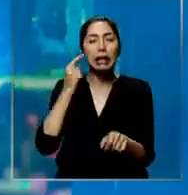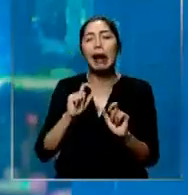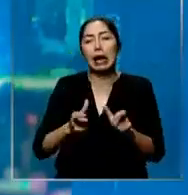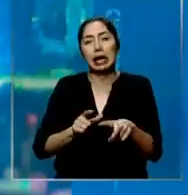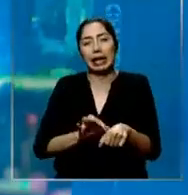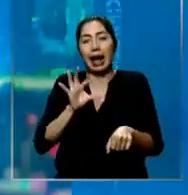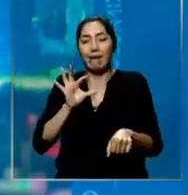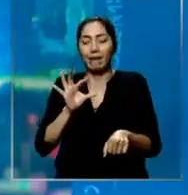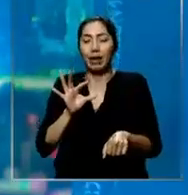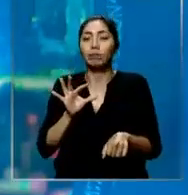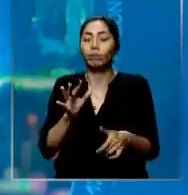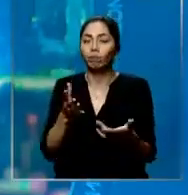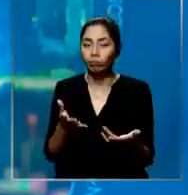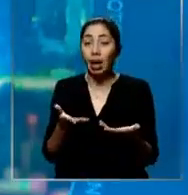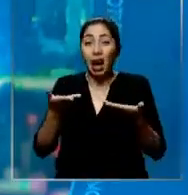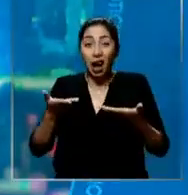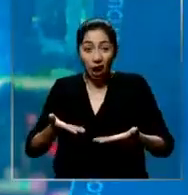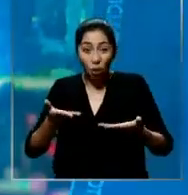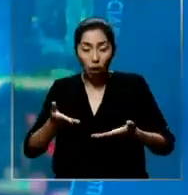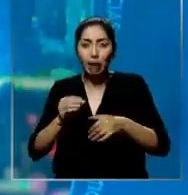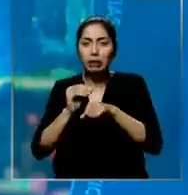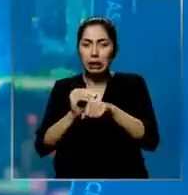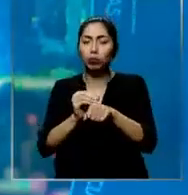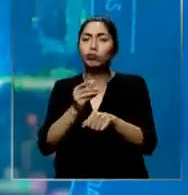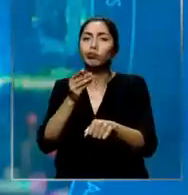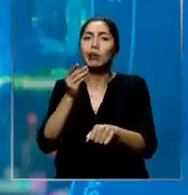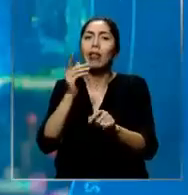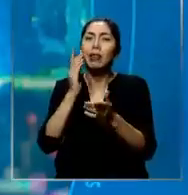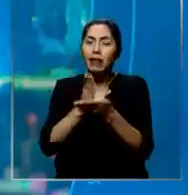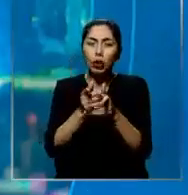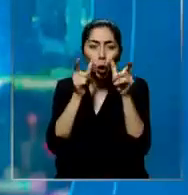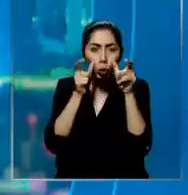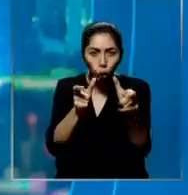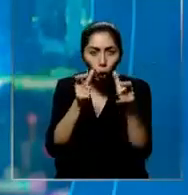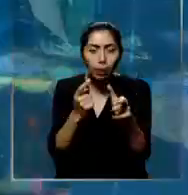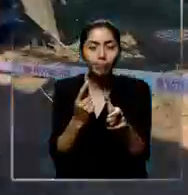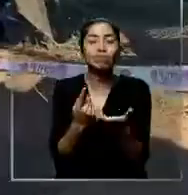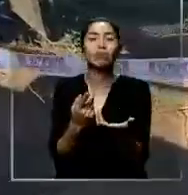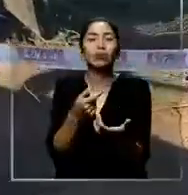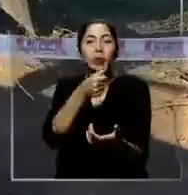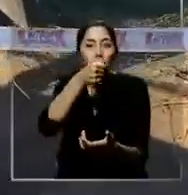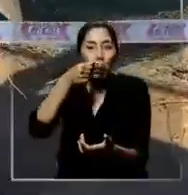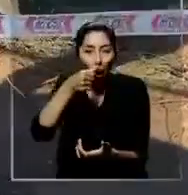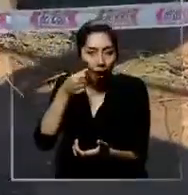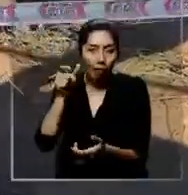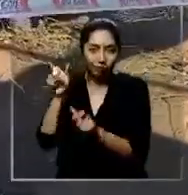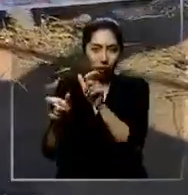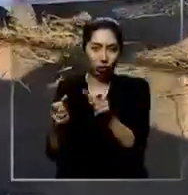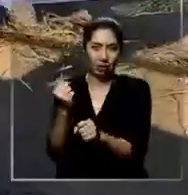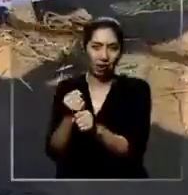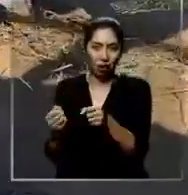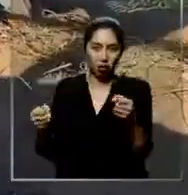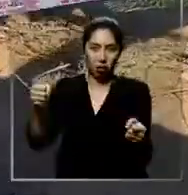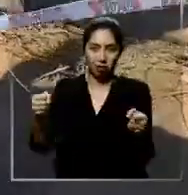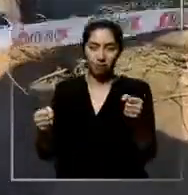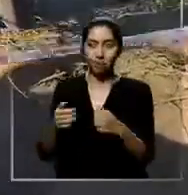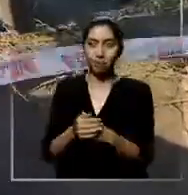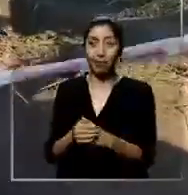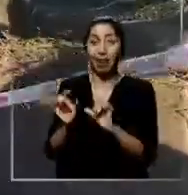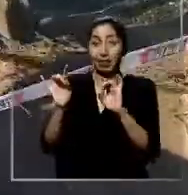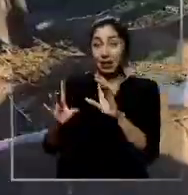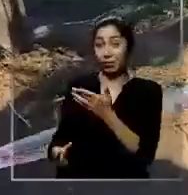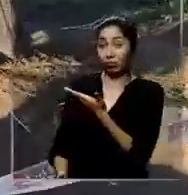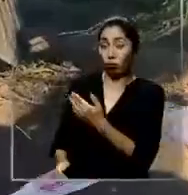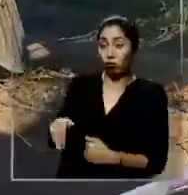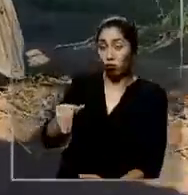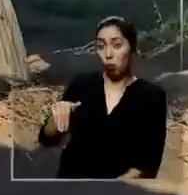anunciaron que se van a endurecer los controles de narcotest. En estas condiciones quedó el bus que se volcó